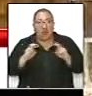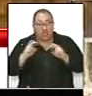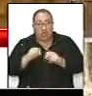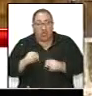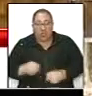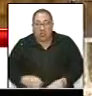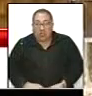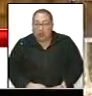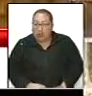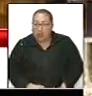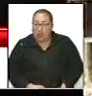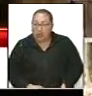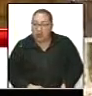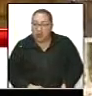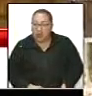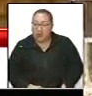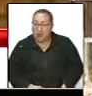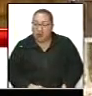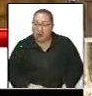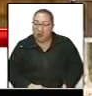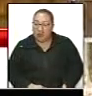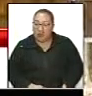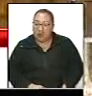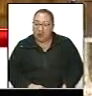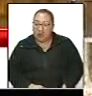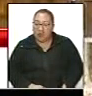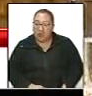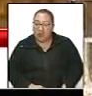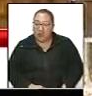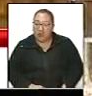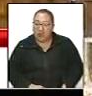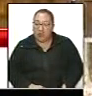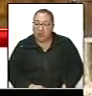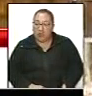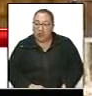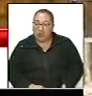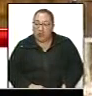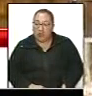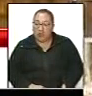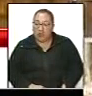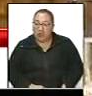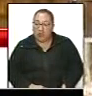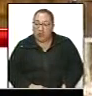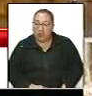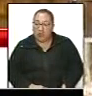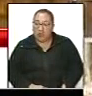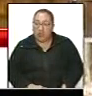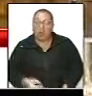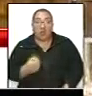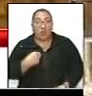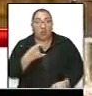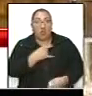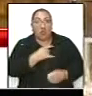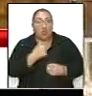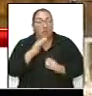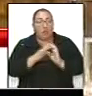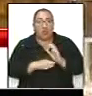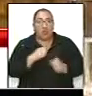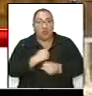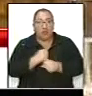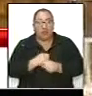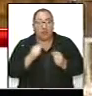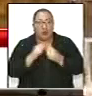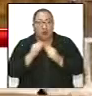que en esa época teníamos, por ejemplo, universidades de tipo con mínima producción, o sea, con